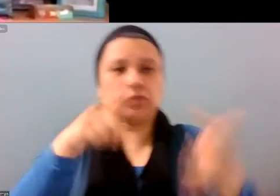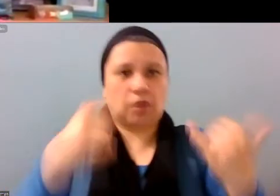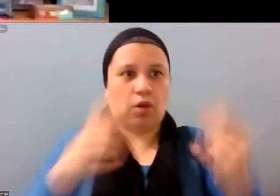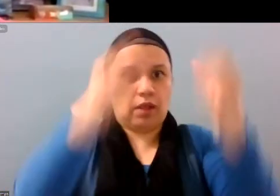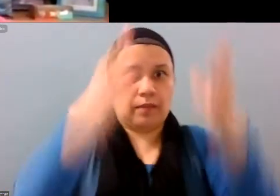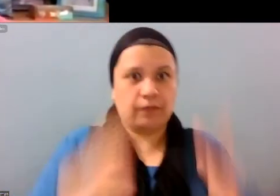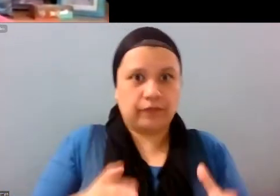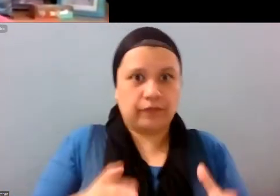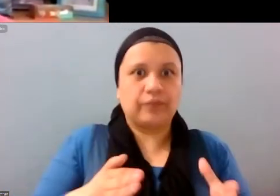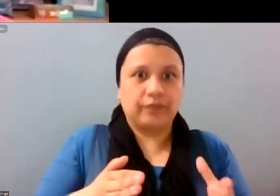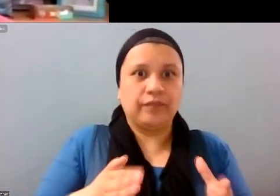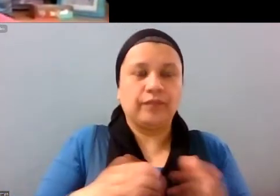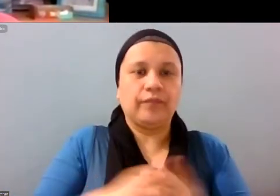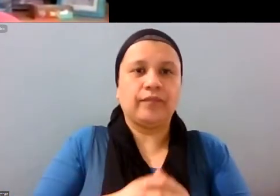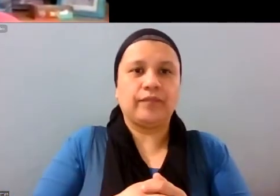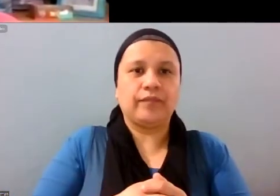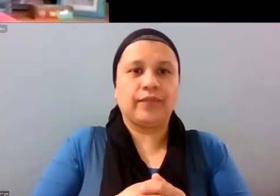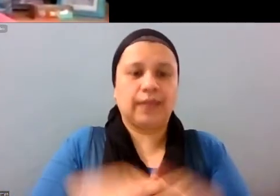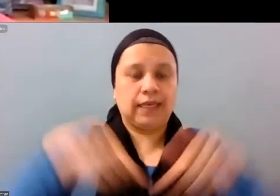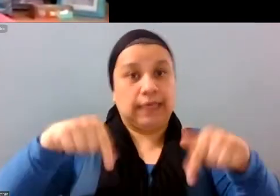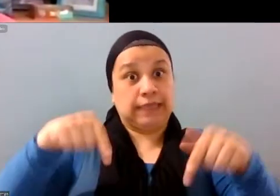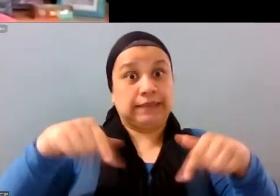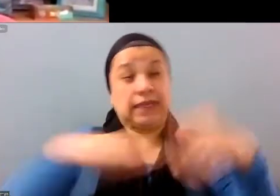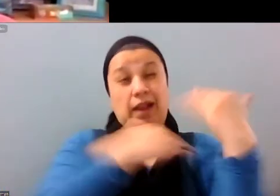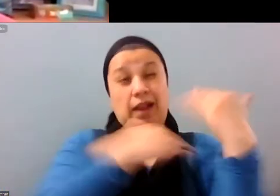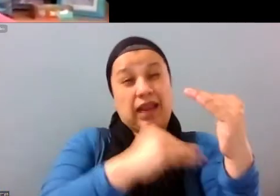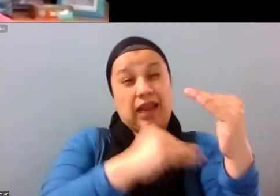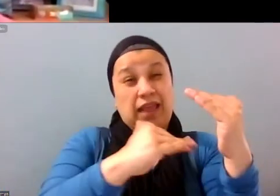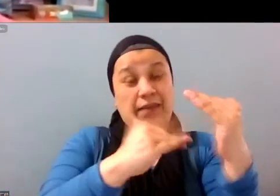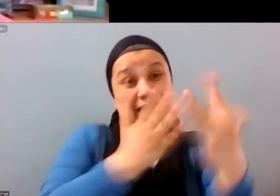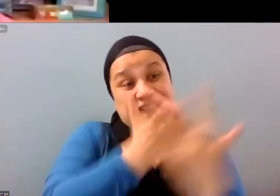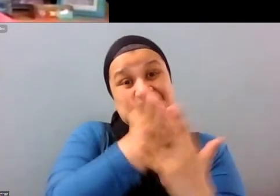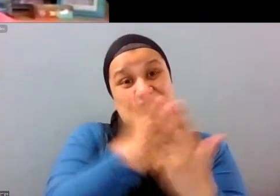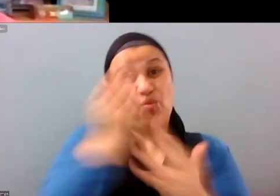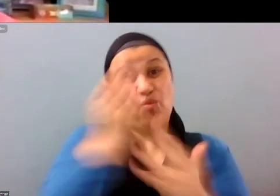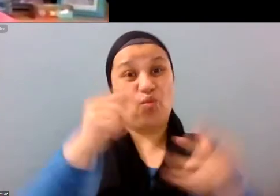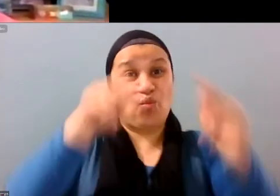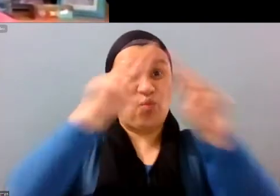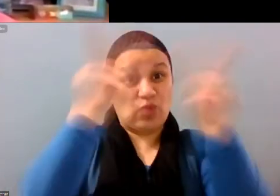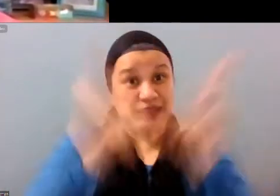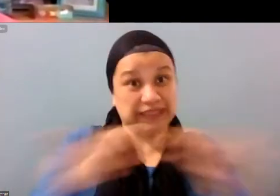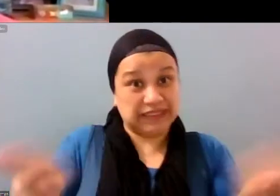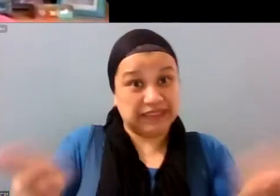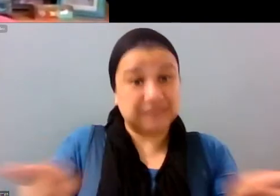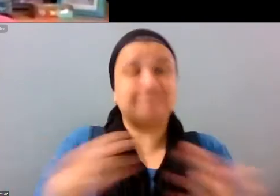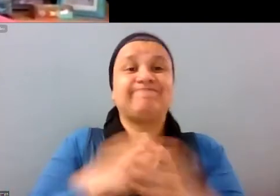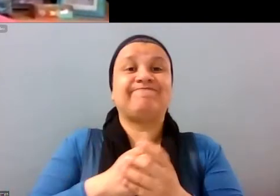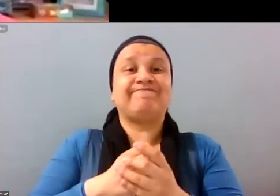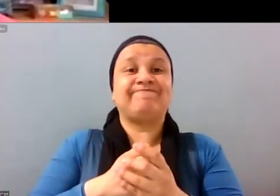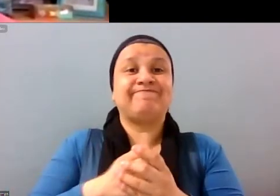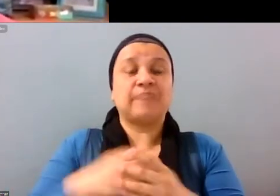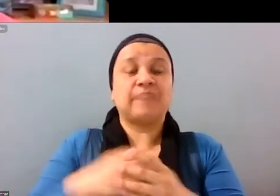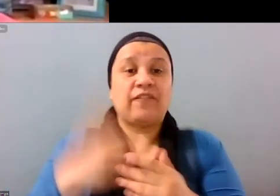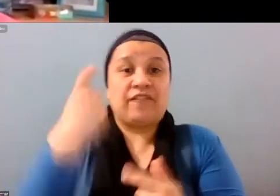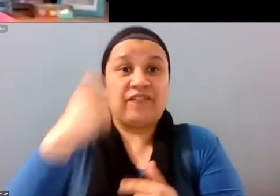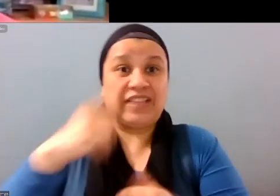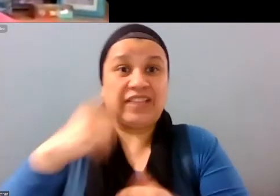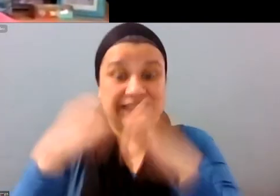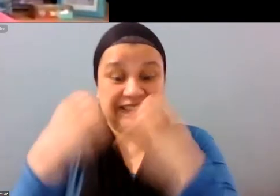docentes ante las limitaciones de acceso a internet ante las limitaciones de equipamiento tecnológico y